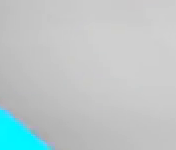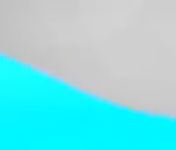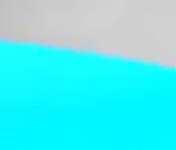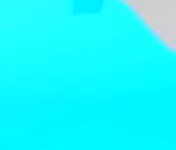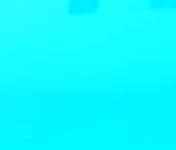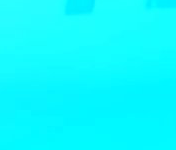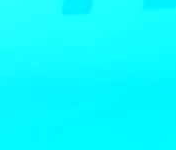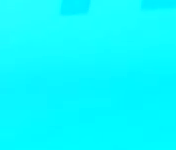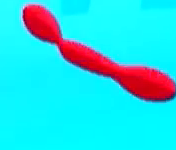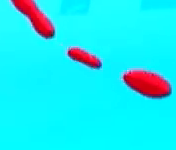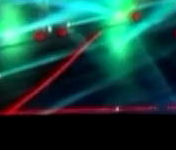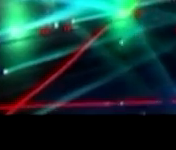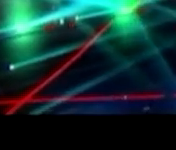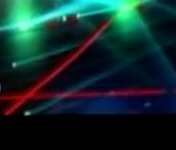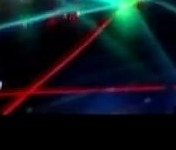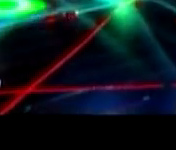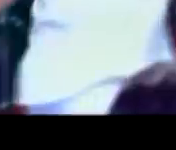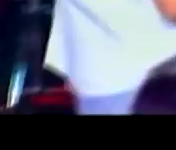mañana